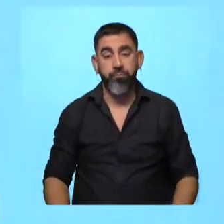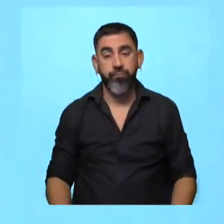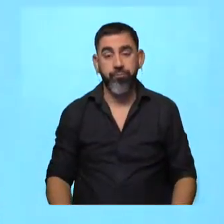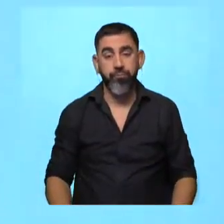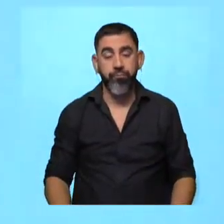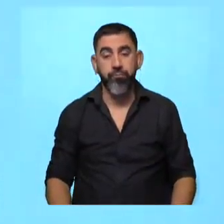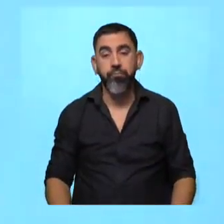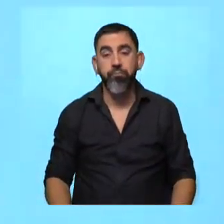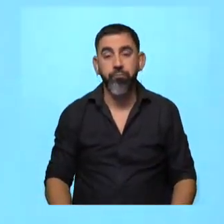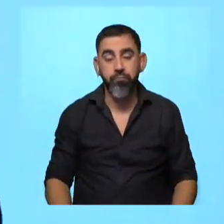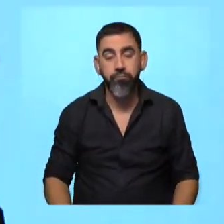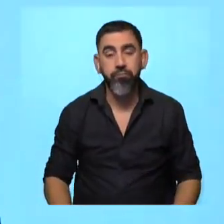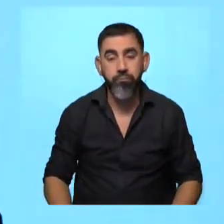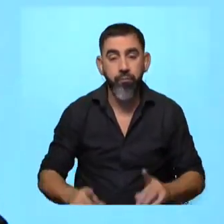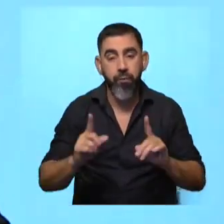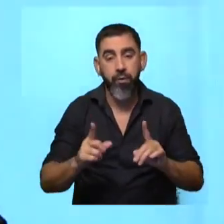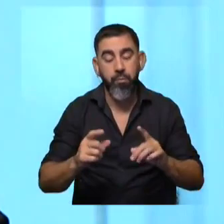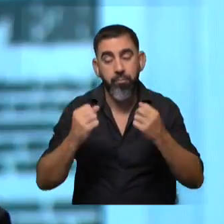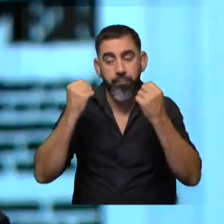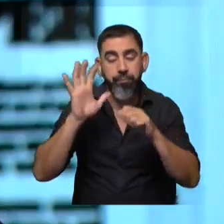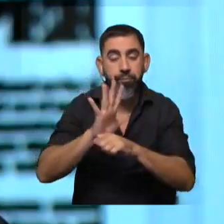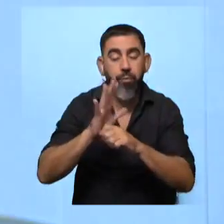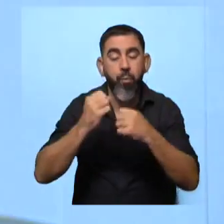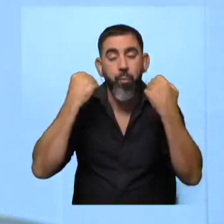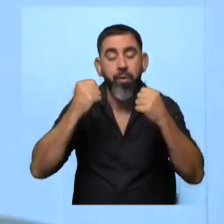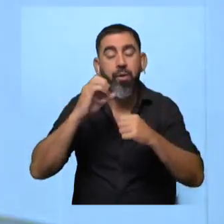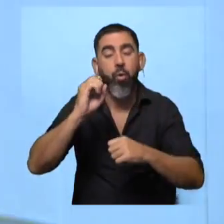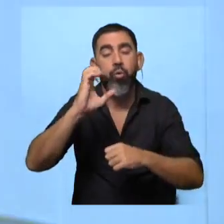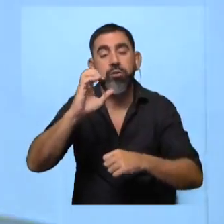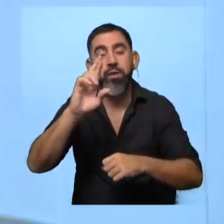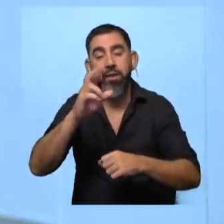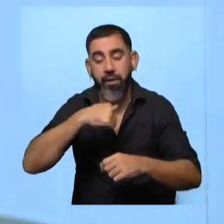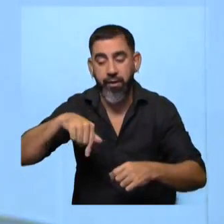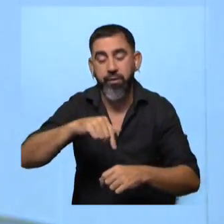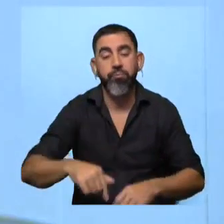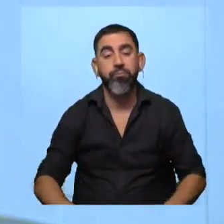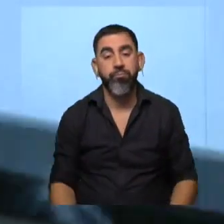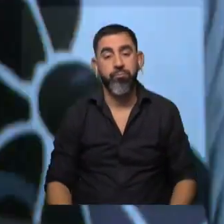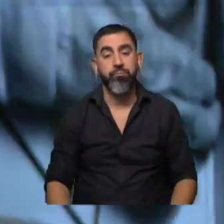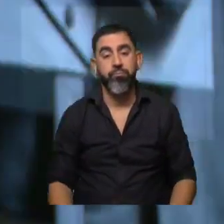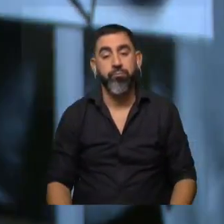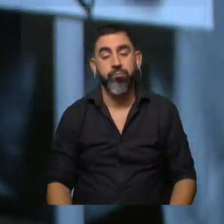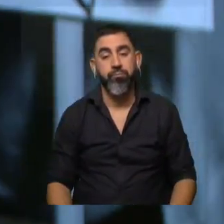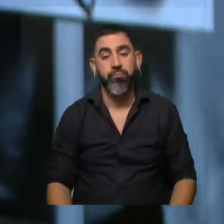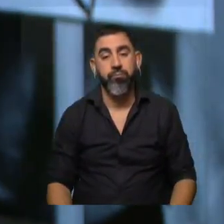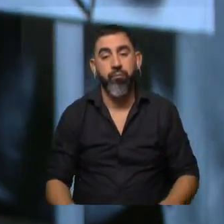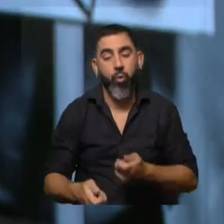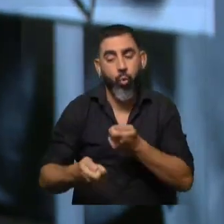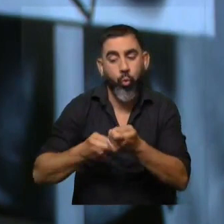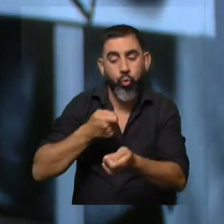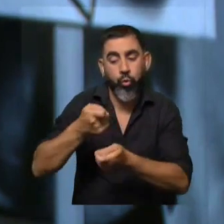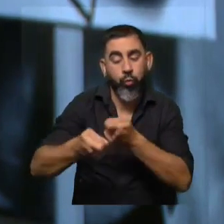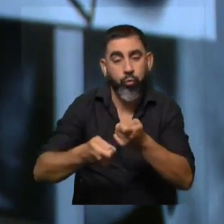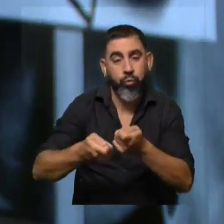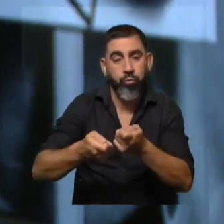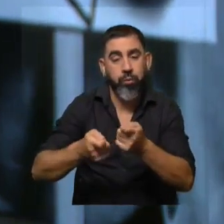Teníamos que entrenar nuestros propios OCR, básicamente. Claro. Aparte de la contribución, digamos, a